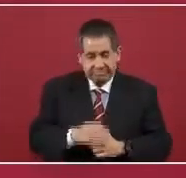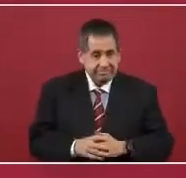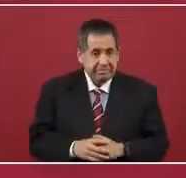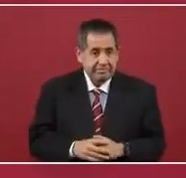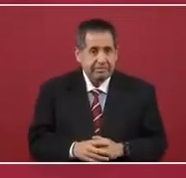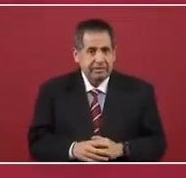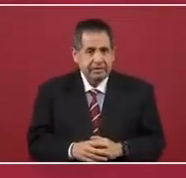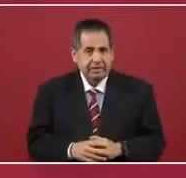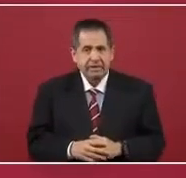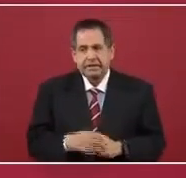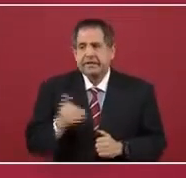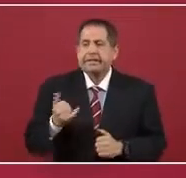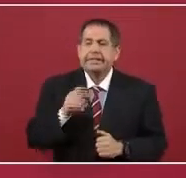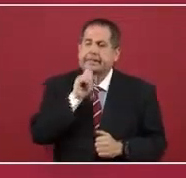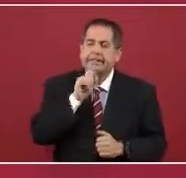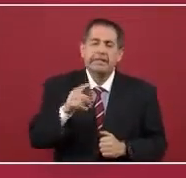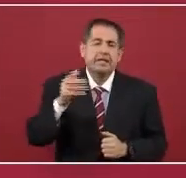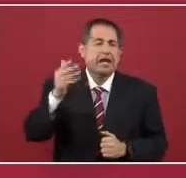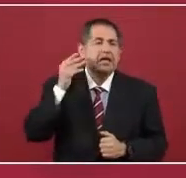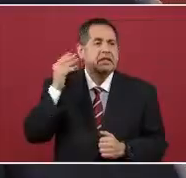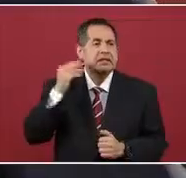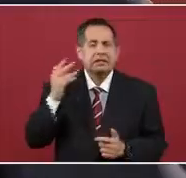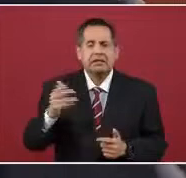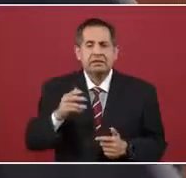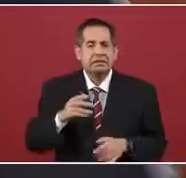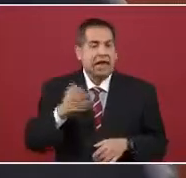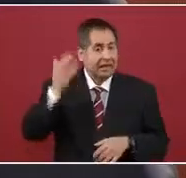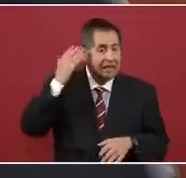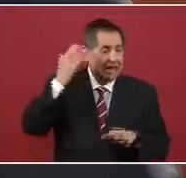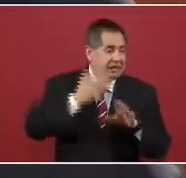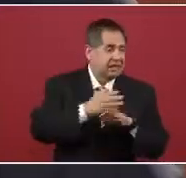todo era ficticio,